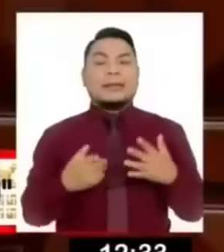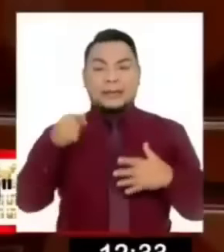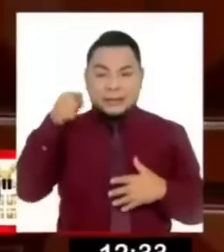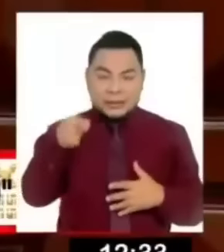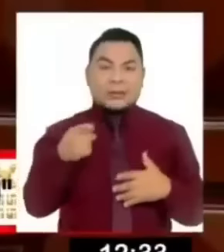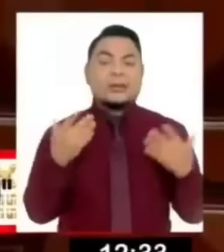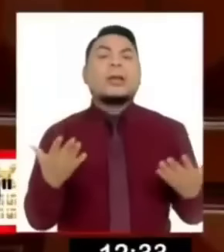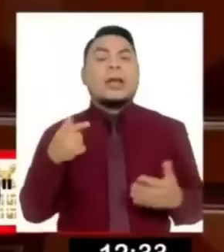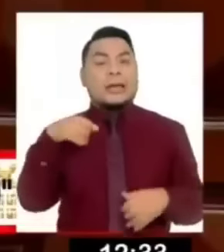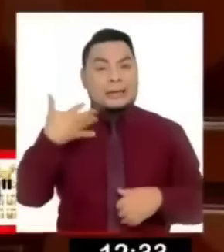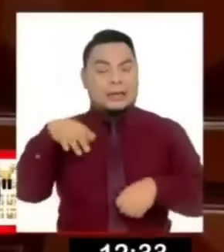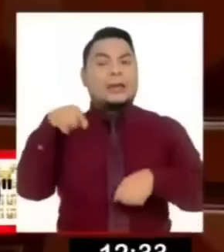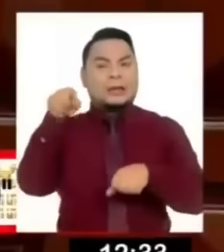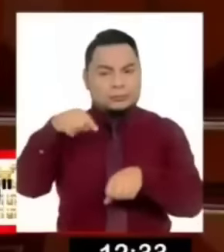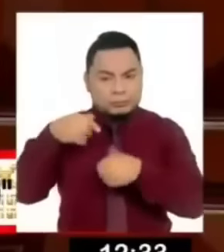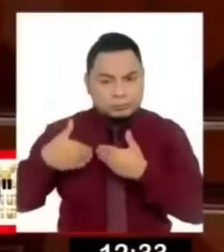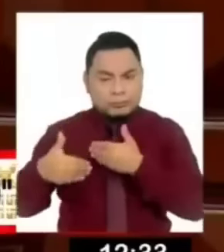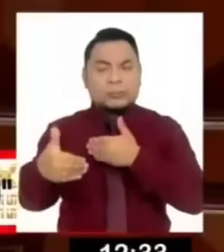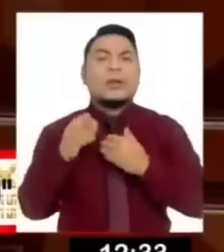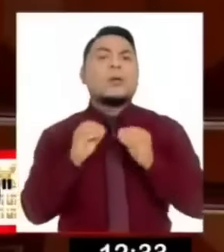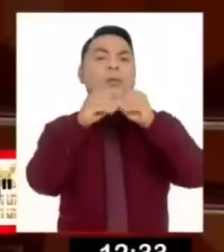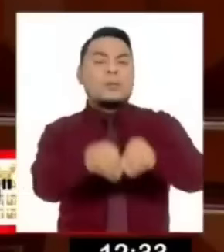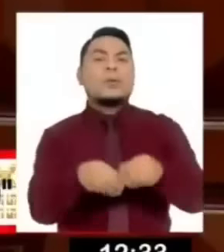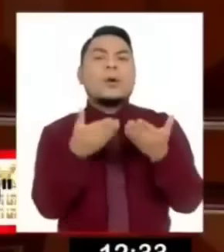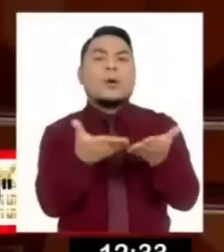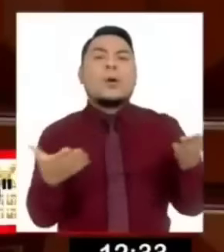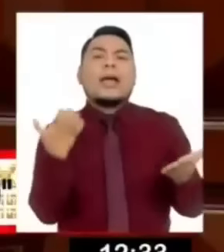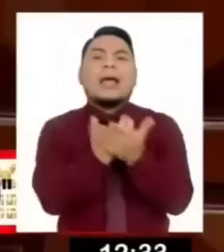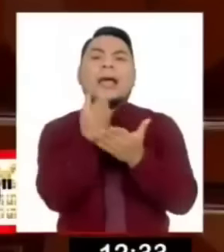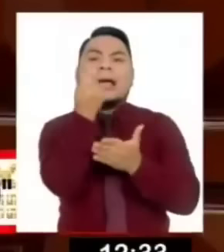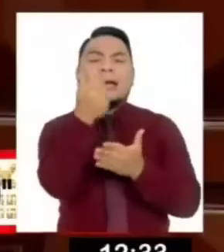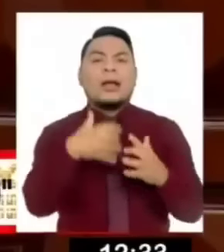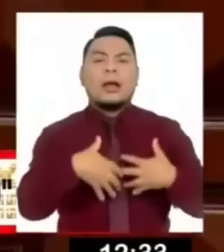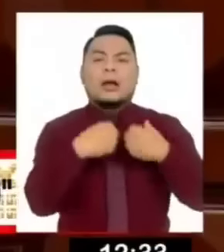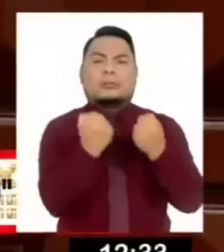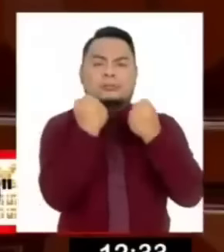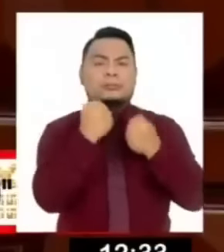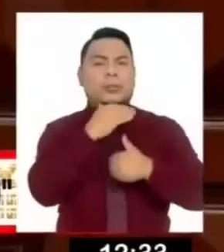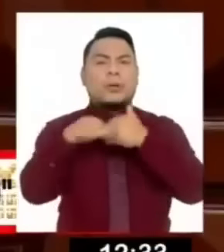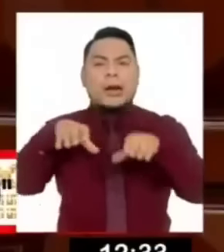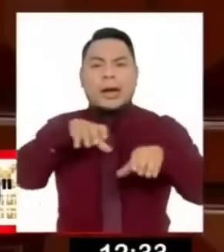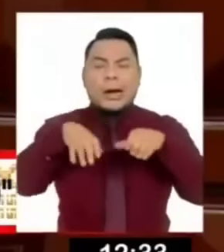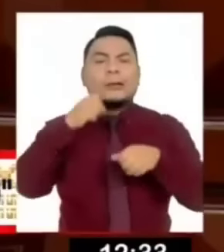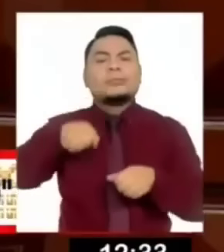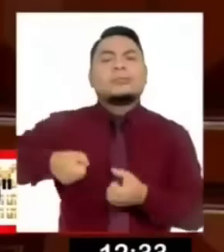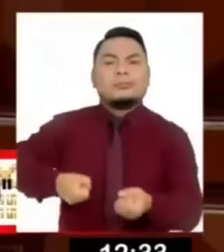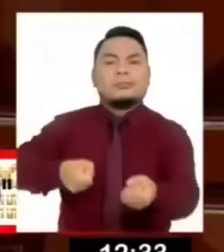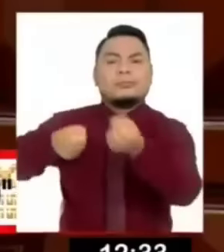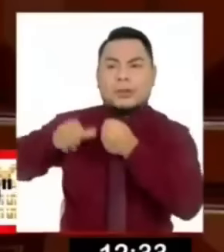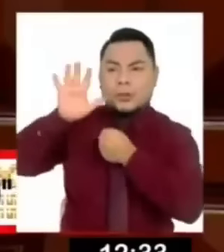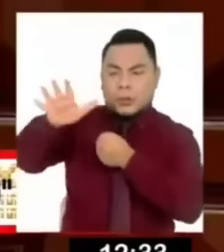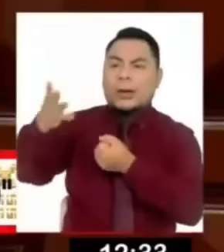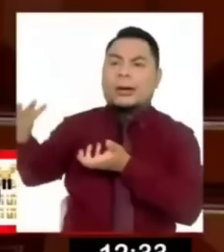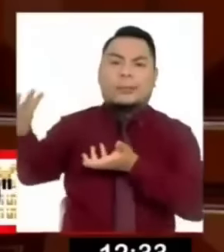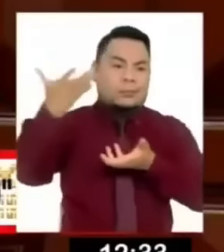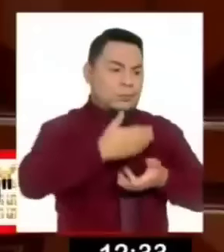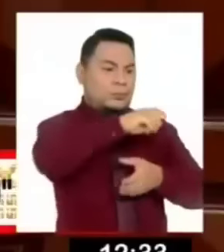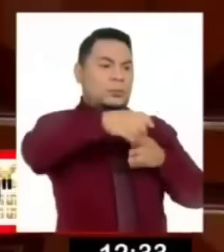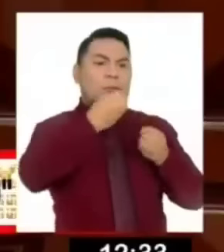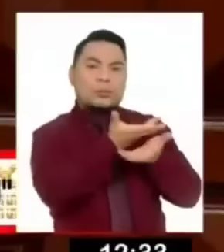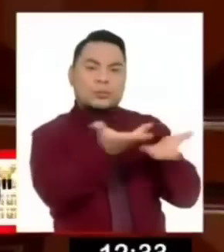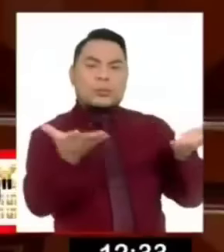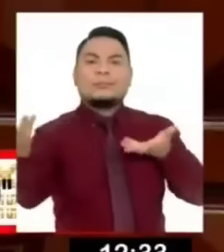de tal manera que al mismo tiempo se insertarán recursos económicos para fortalecer y desarrollar la agricultura local.